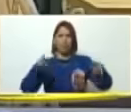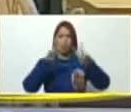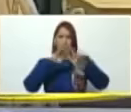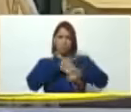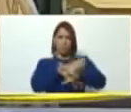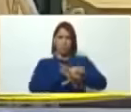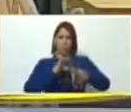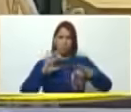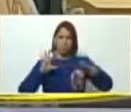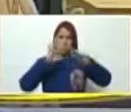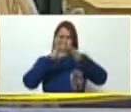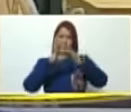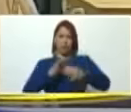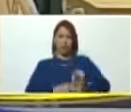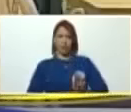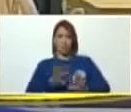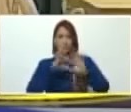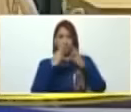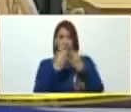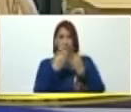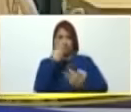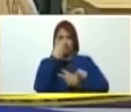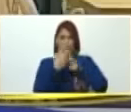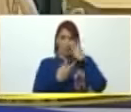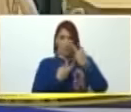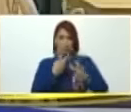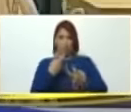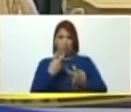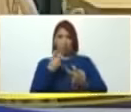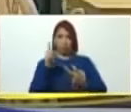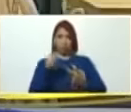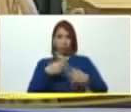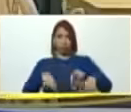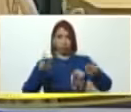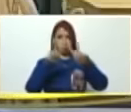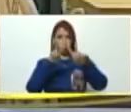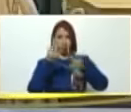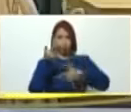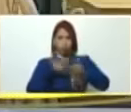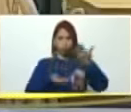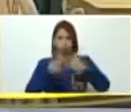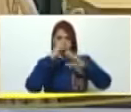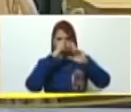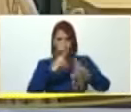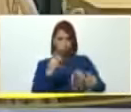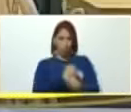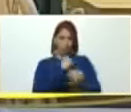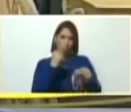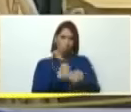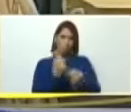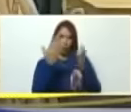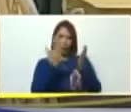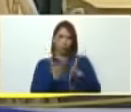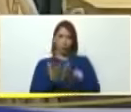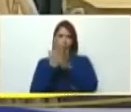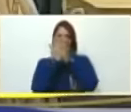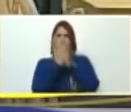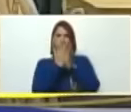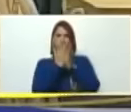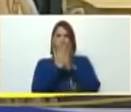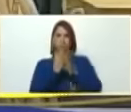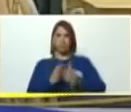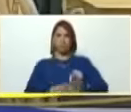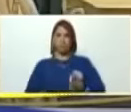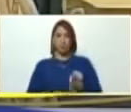fuertes, en la familia, los valores de la solidaridad, del trabajo, del estudio,